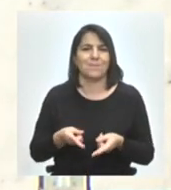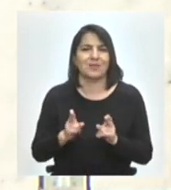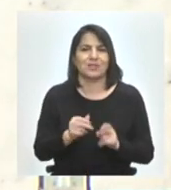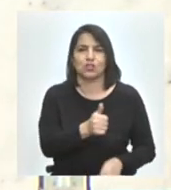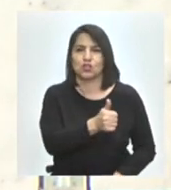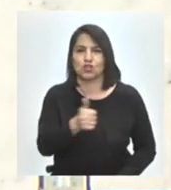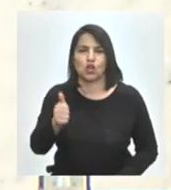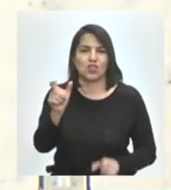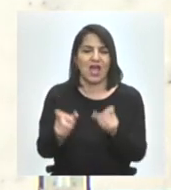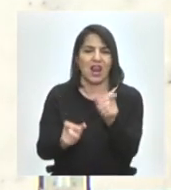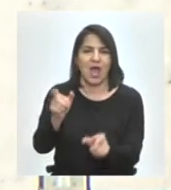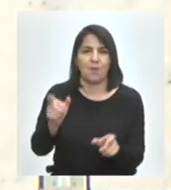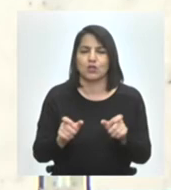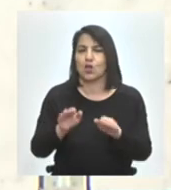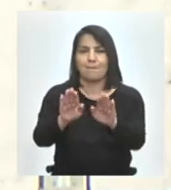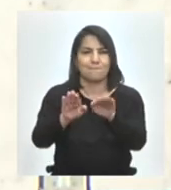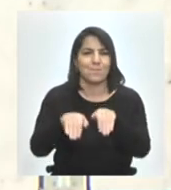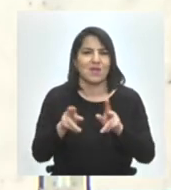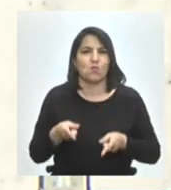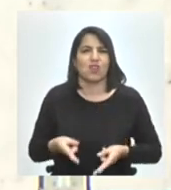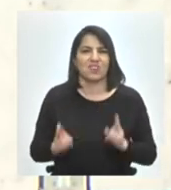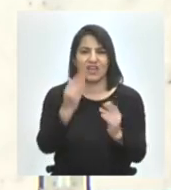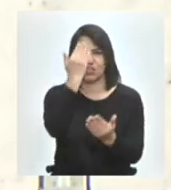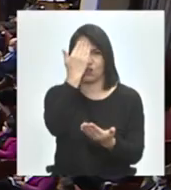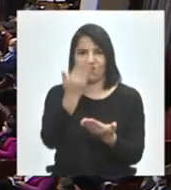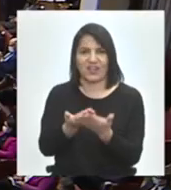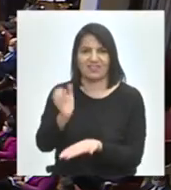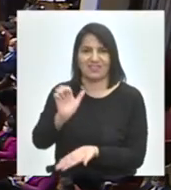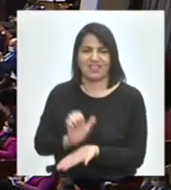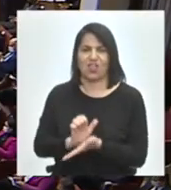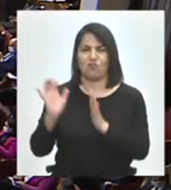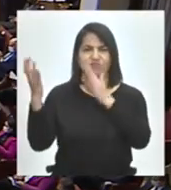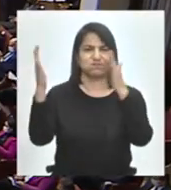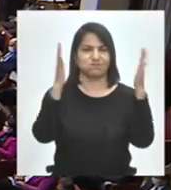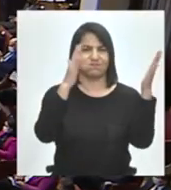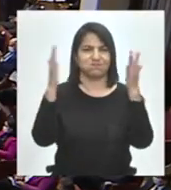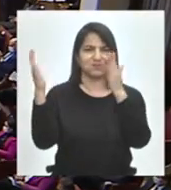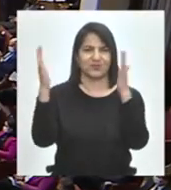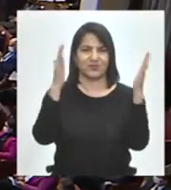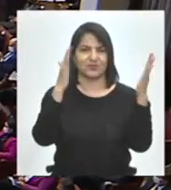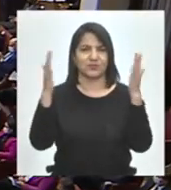personas contar con los mismos derechos frente al Estado.